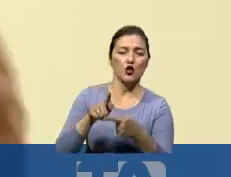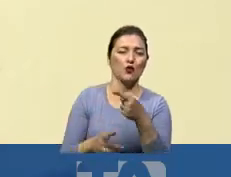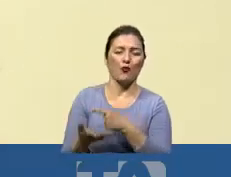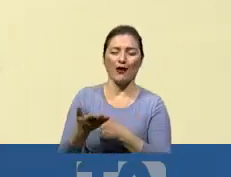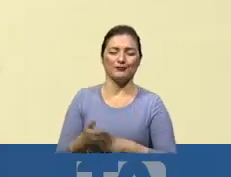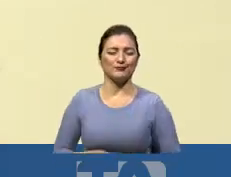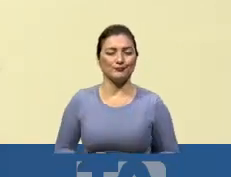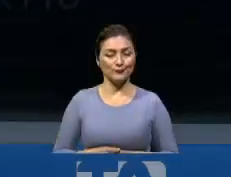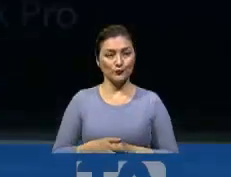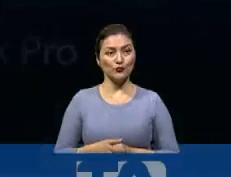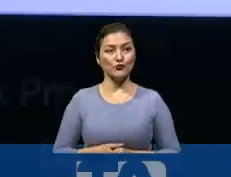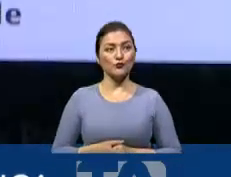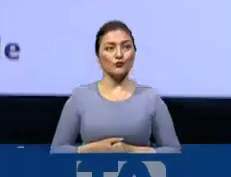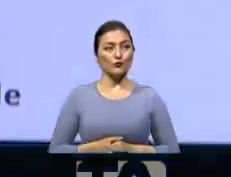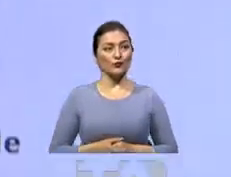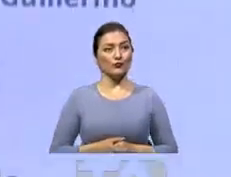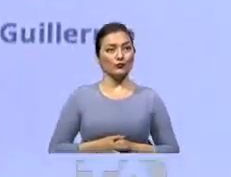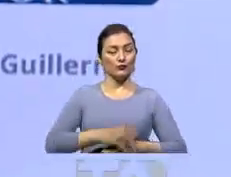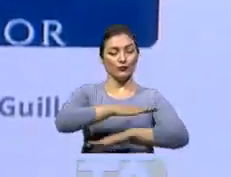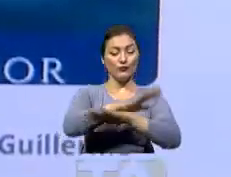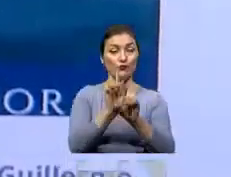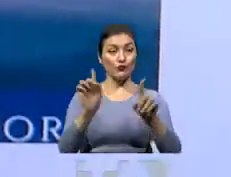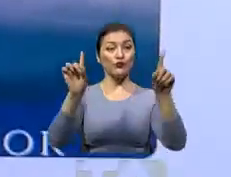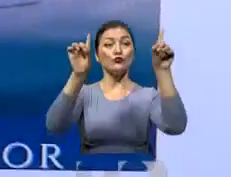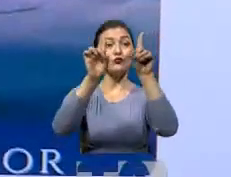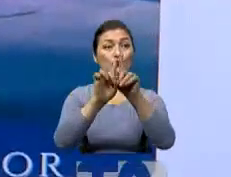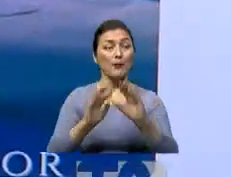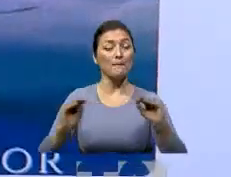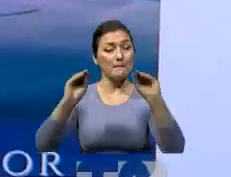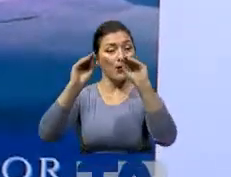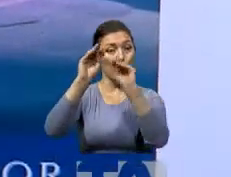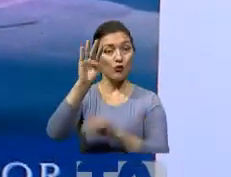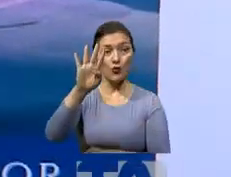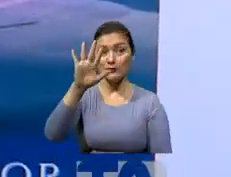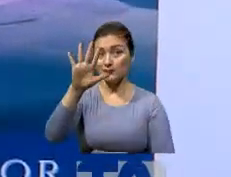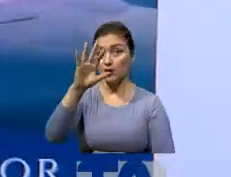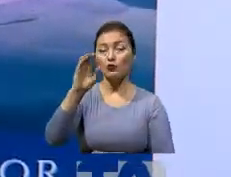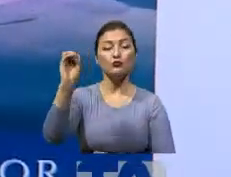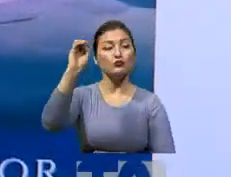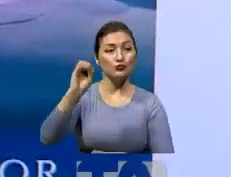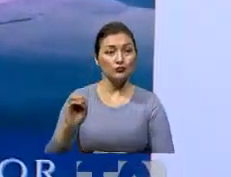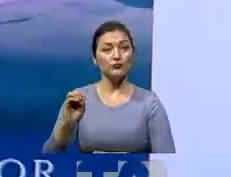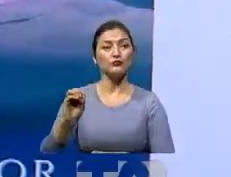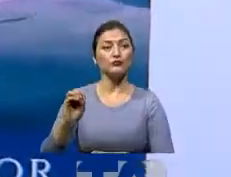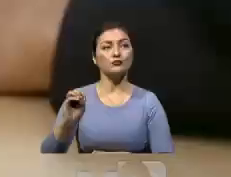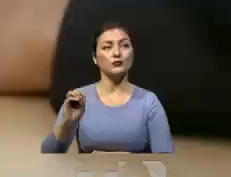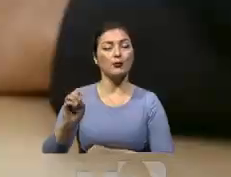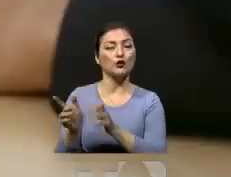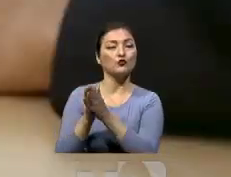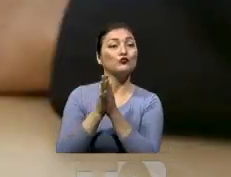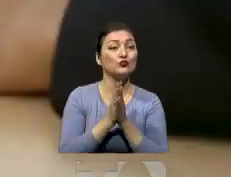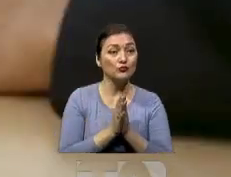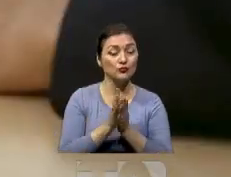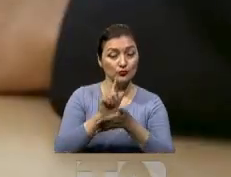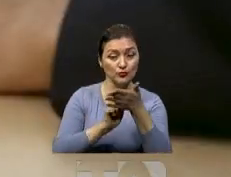algo a ciertas autoridades datos de esta plataforma demuestran que hay un aumento del 45 por ciento en el número de peticiones